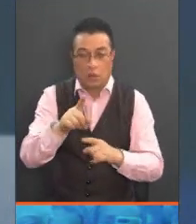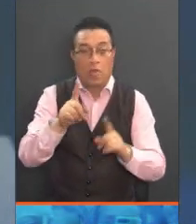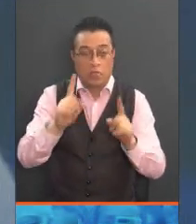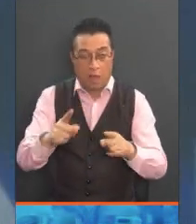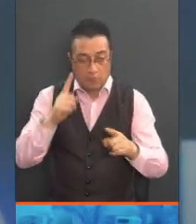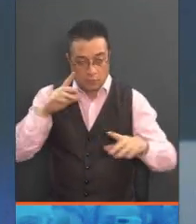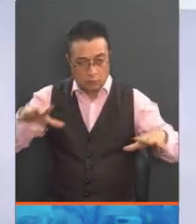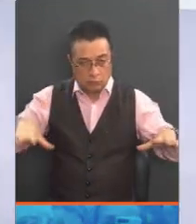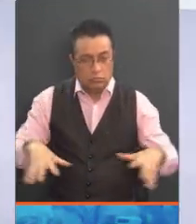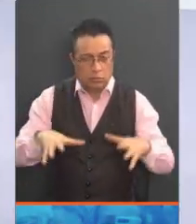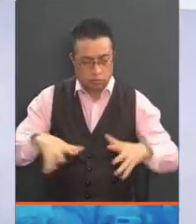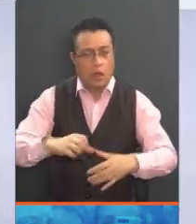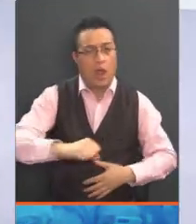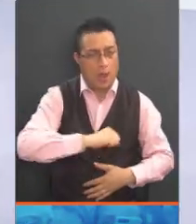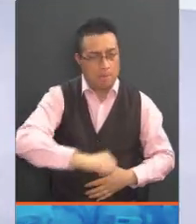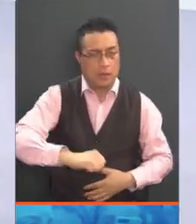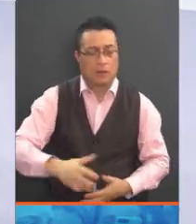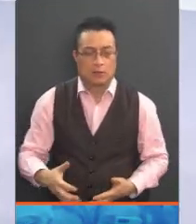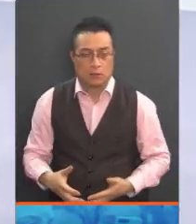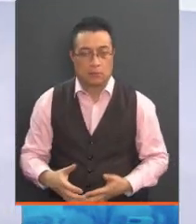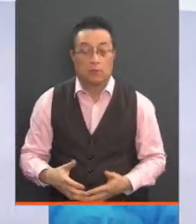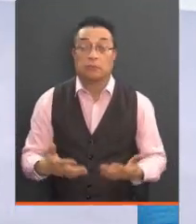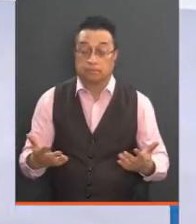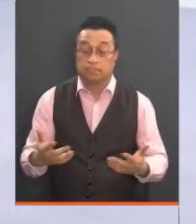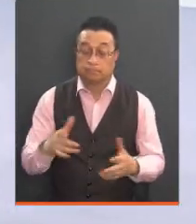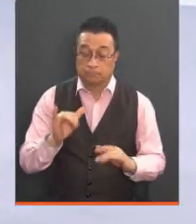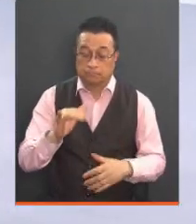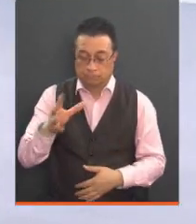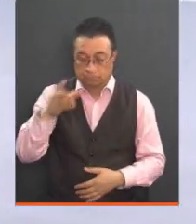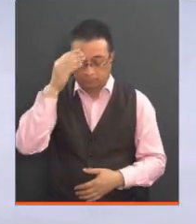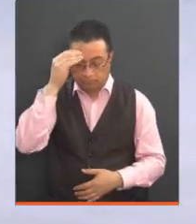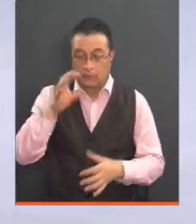activo, trate de impedirlo. Don Ramón. Con eso nos quedamos, Carlos. Muchísimas gracias. Vale, gracias. Buenas noches.